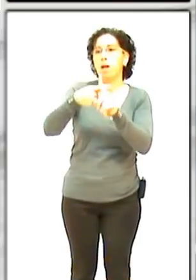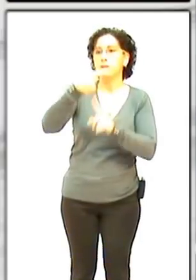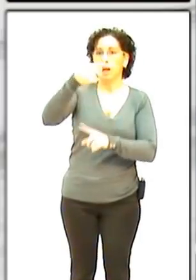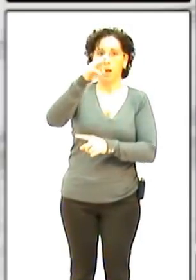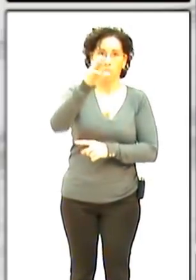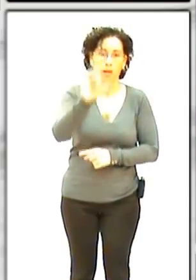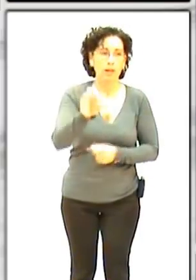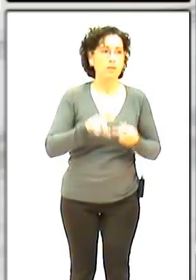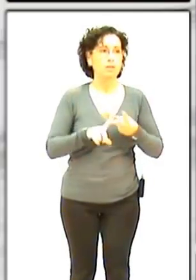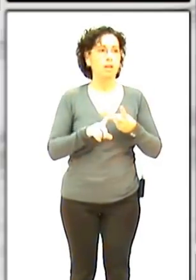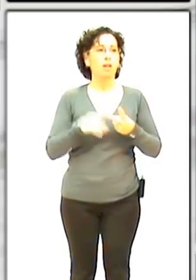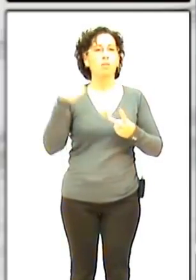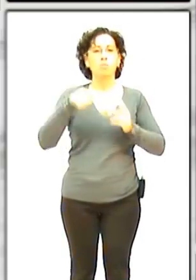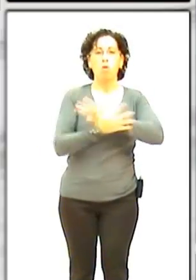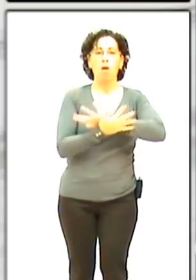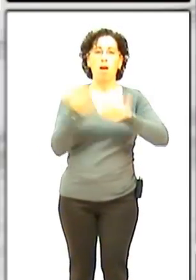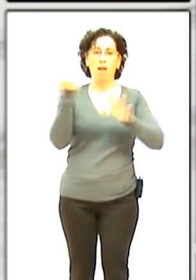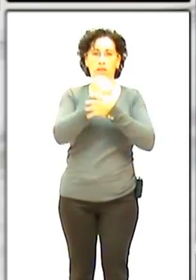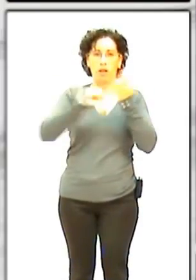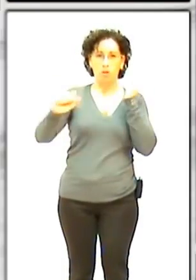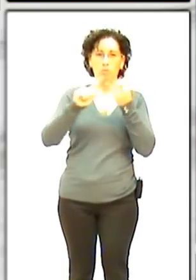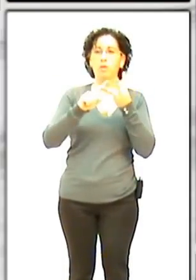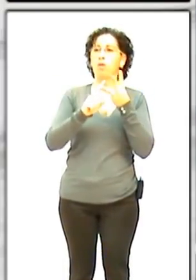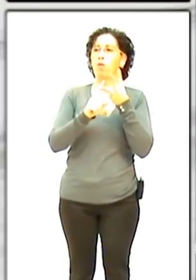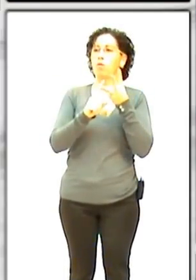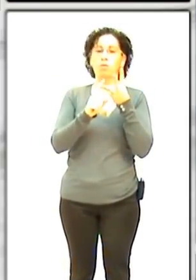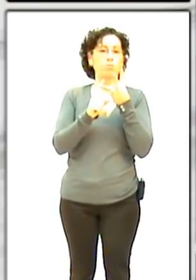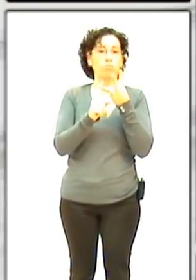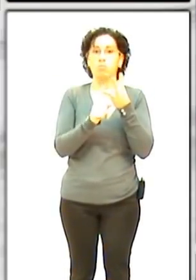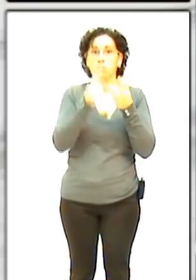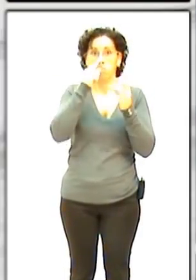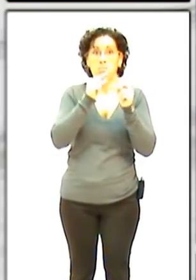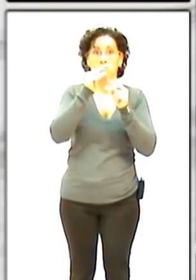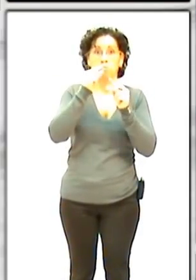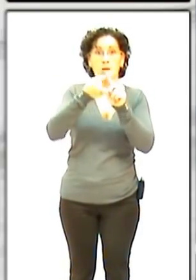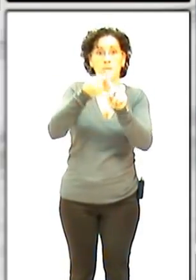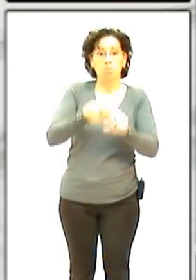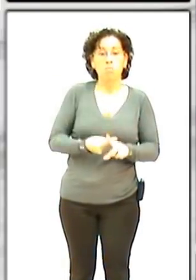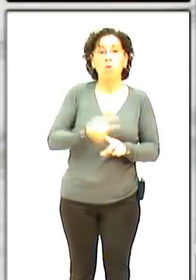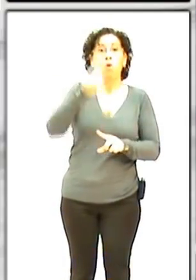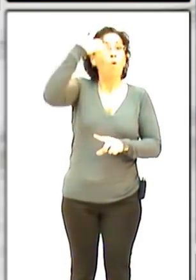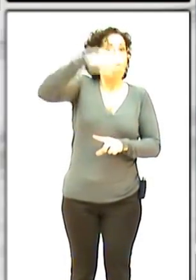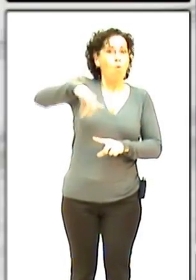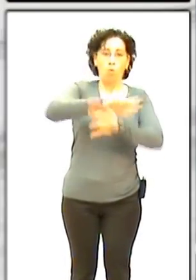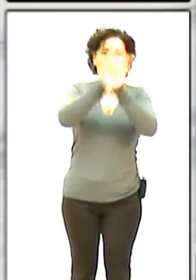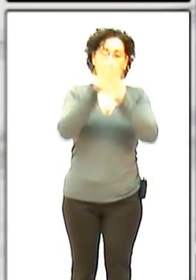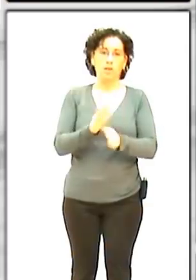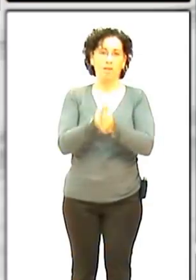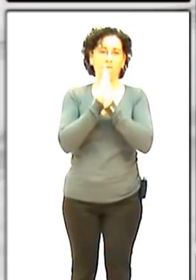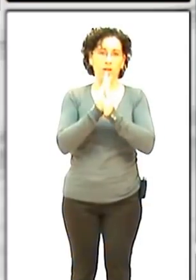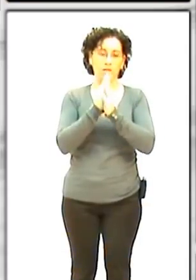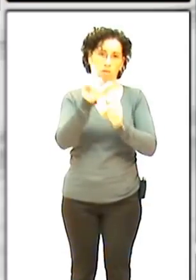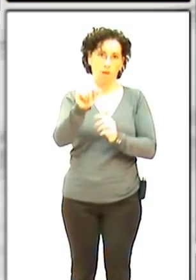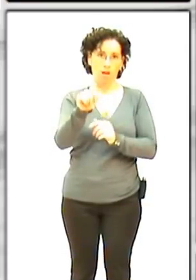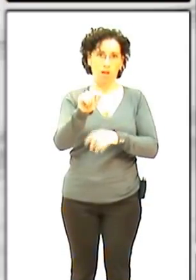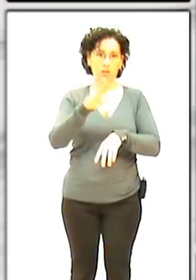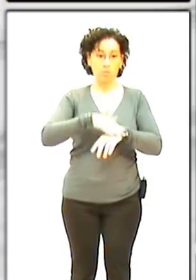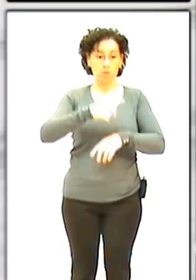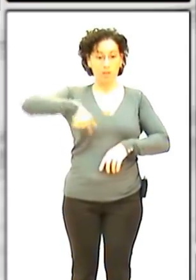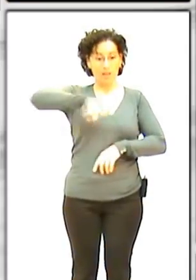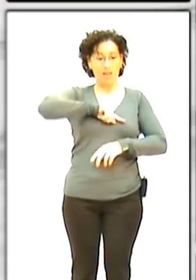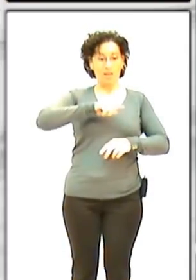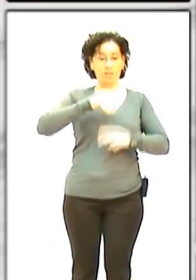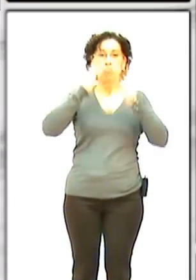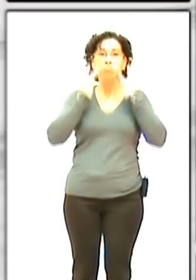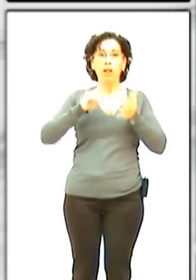de los acelerómetros, etcétera. El último factor será hacerlo barato, por favor, que los tecnólogos un poco